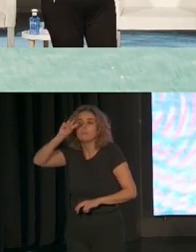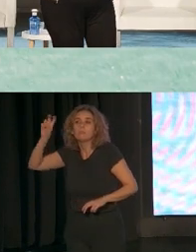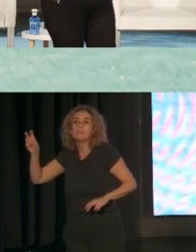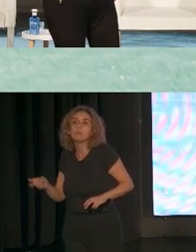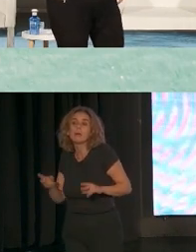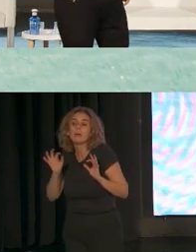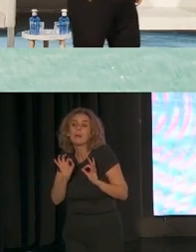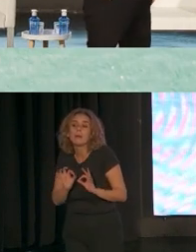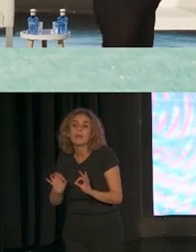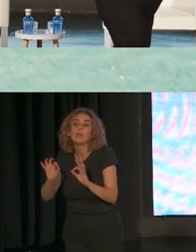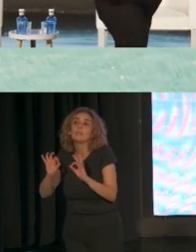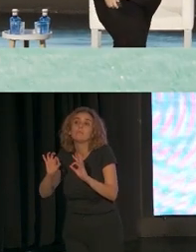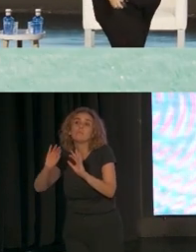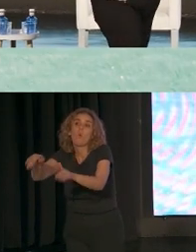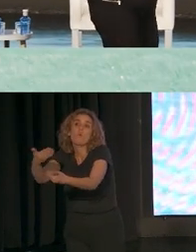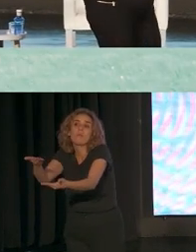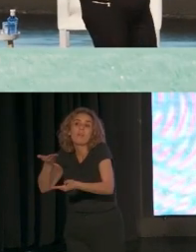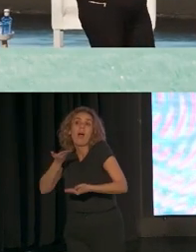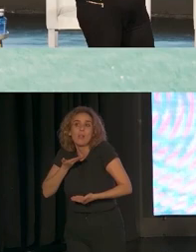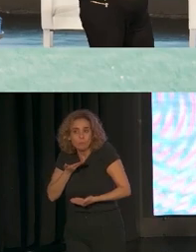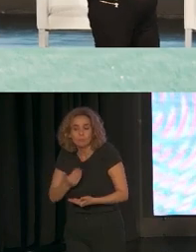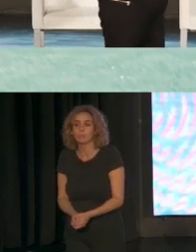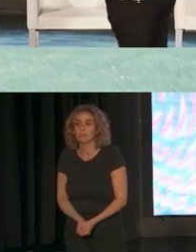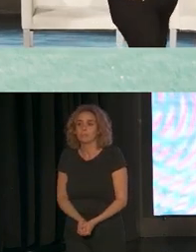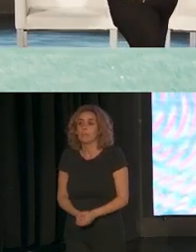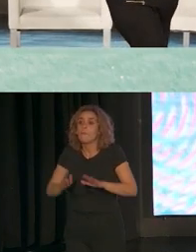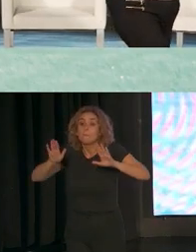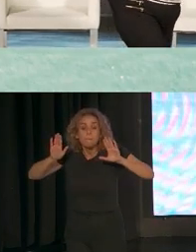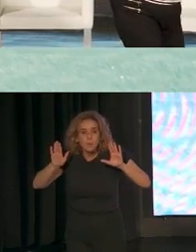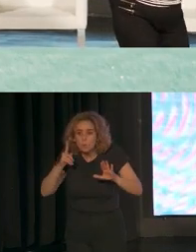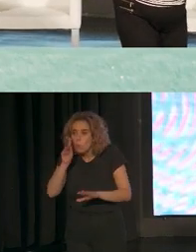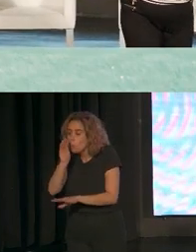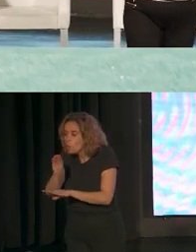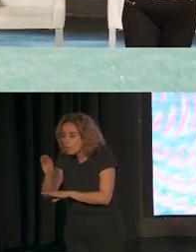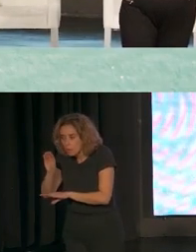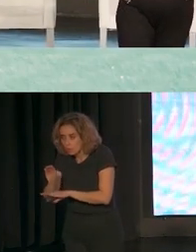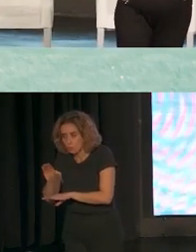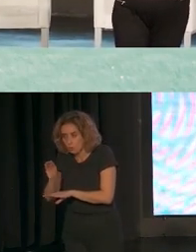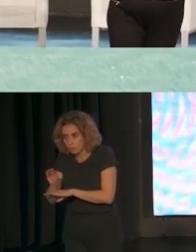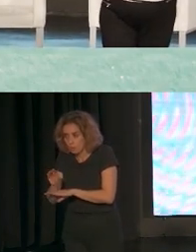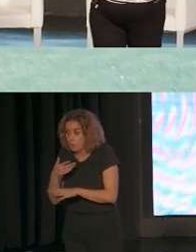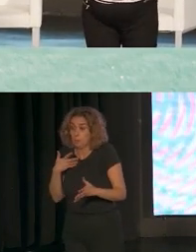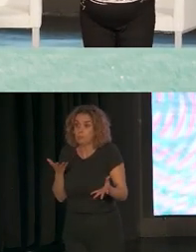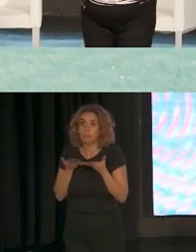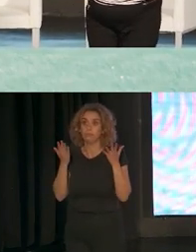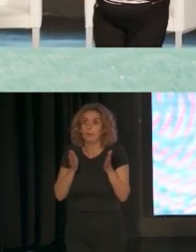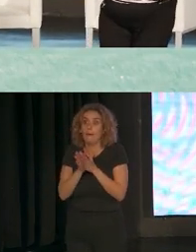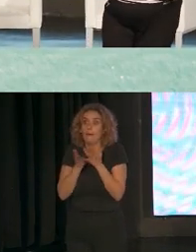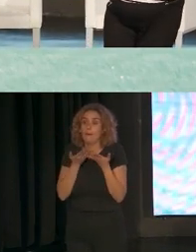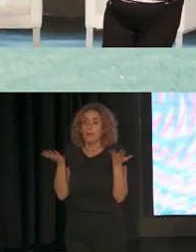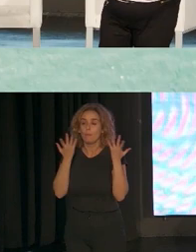un regalo pero pero cuidado no nos podemos venir arriba